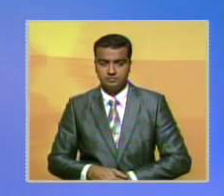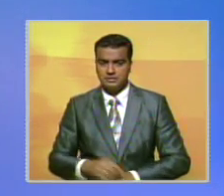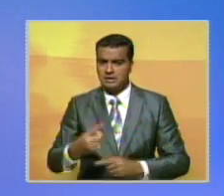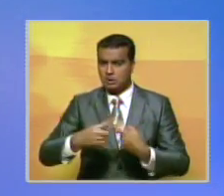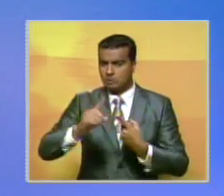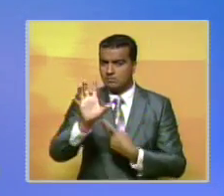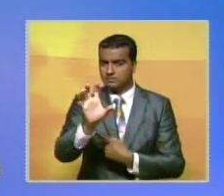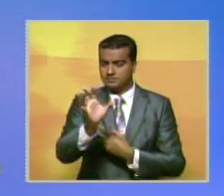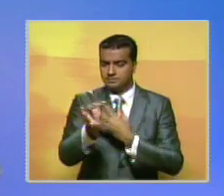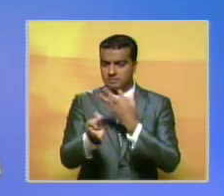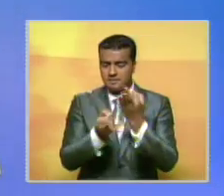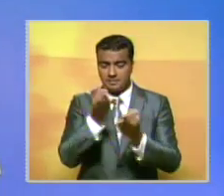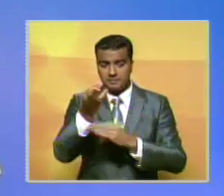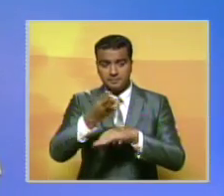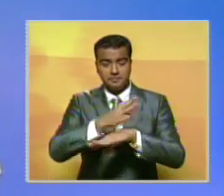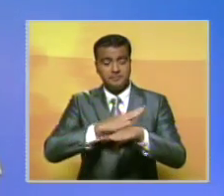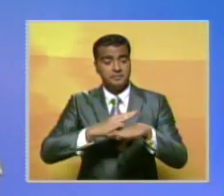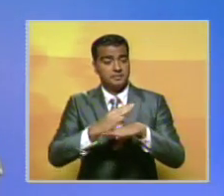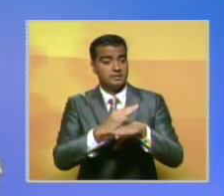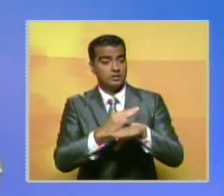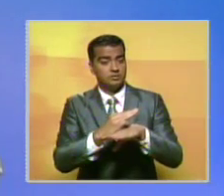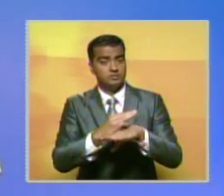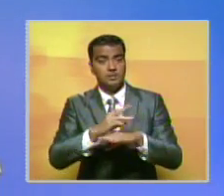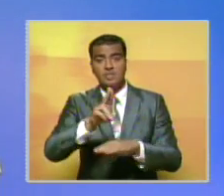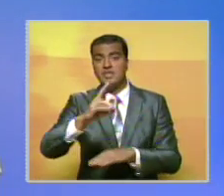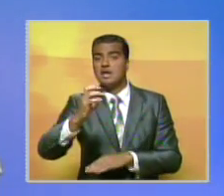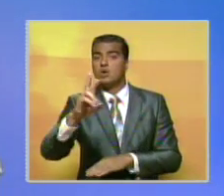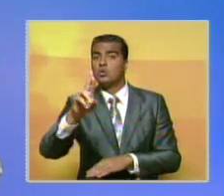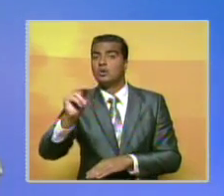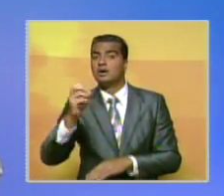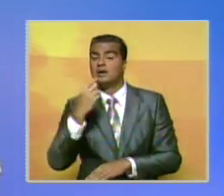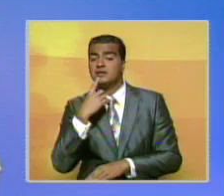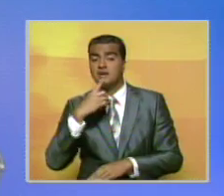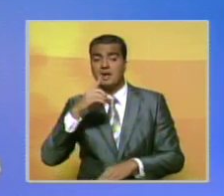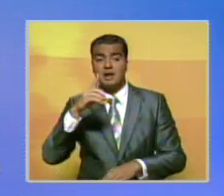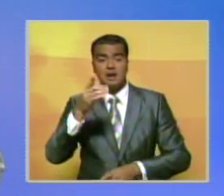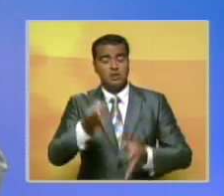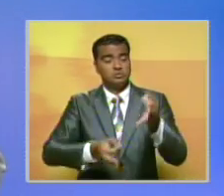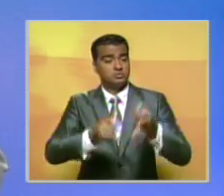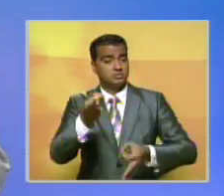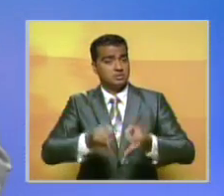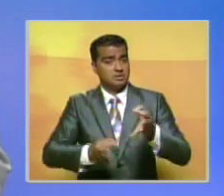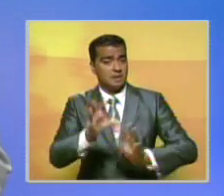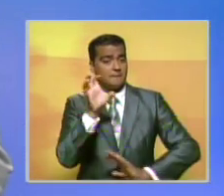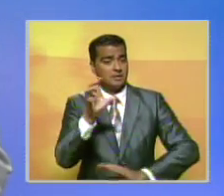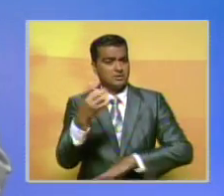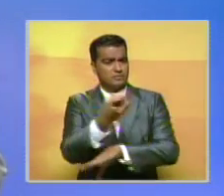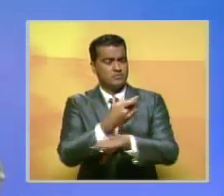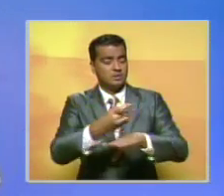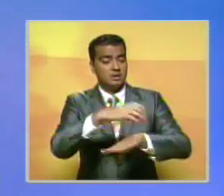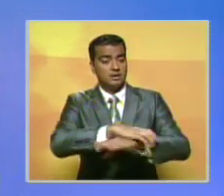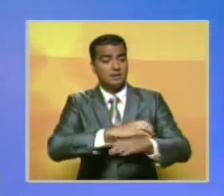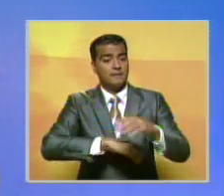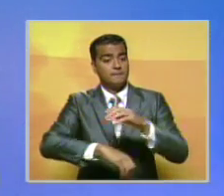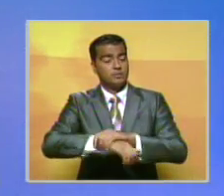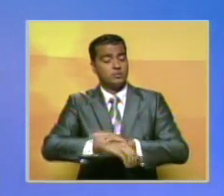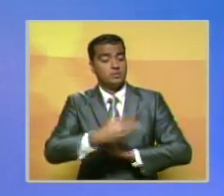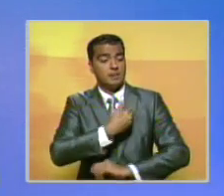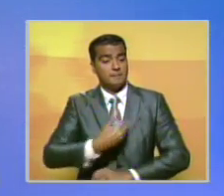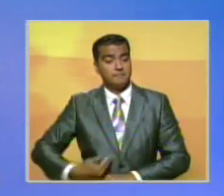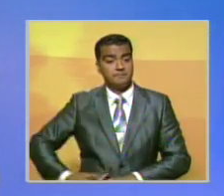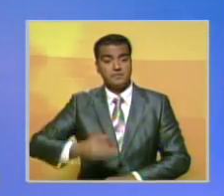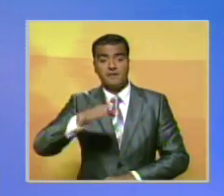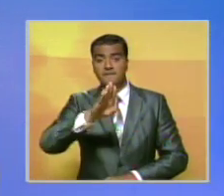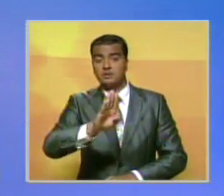nuestras fronteras y tenemos que el ministro de Interior ucraniano informó que la justicia de ese país emitió una orden de búsqueda y captura del depuesto presidente